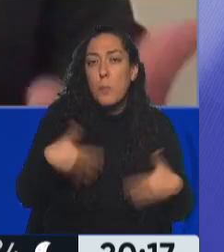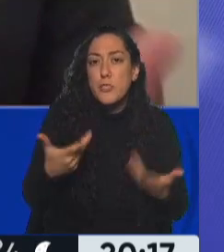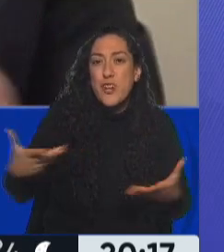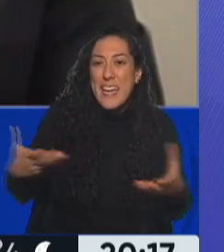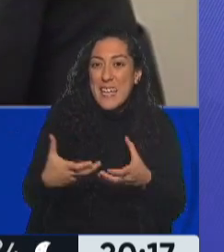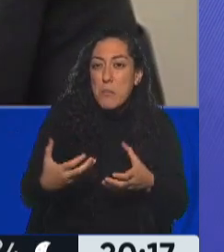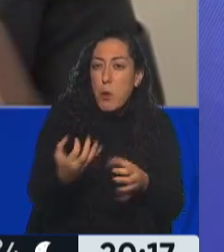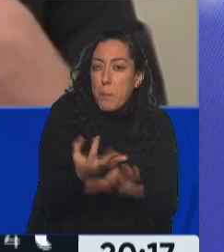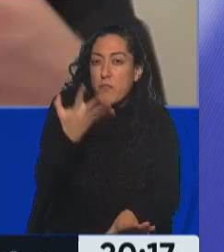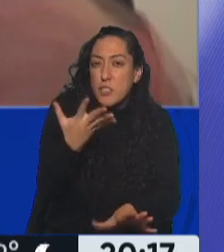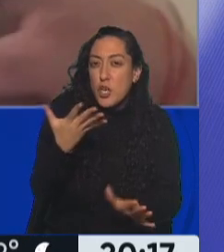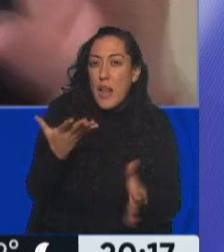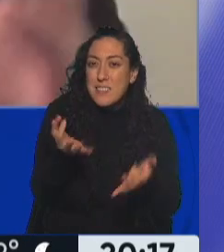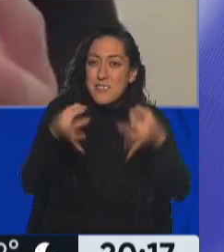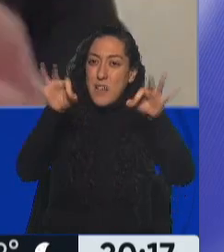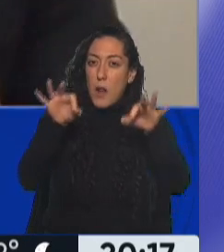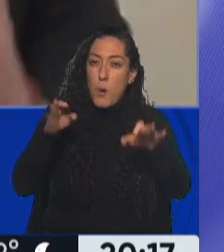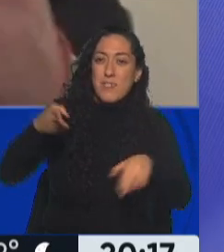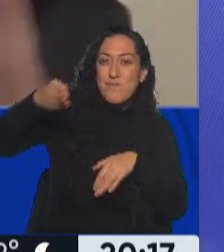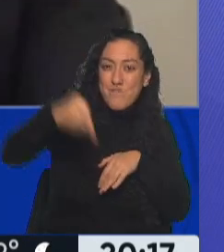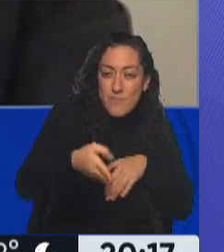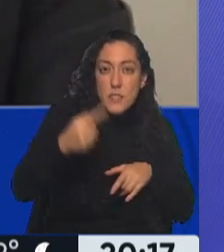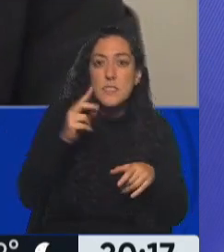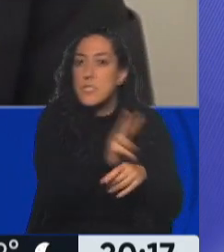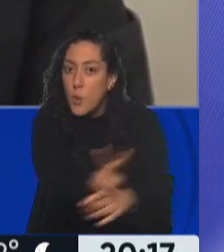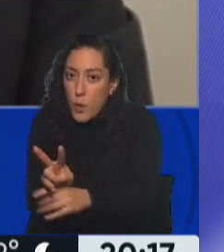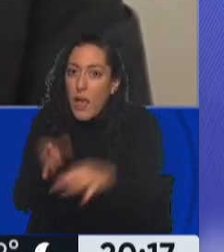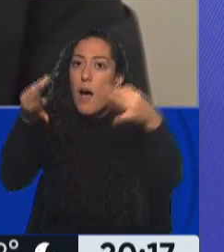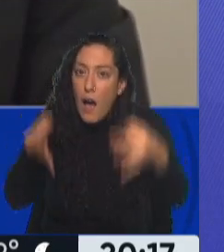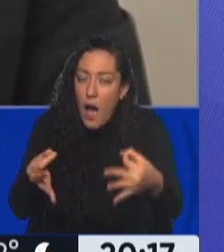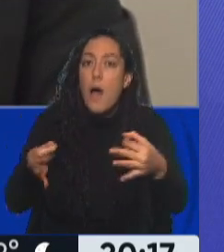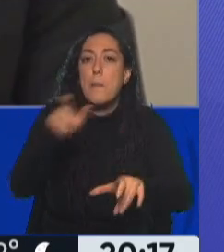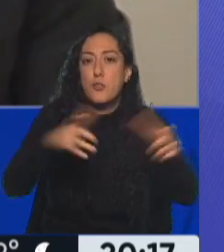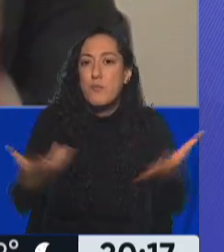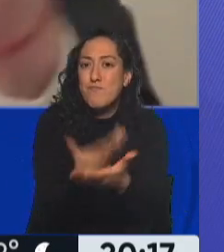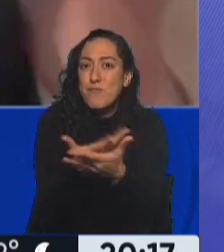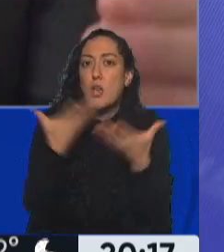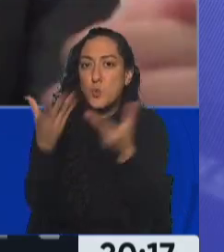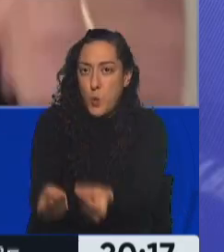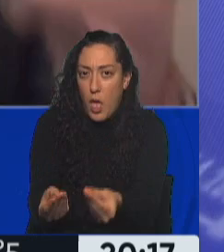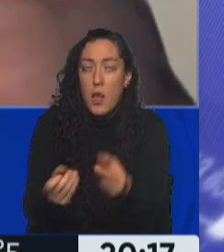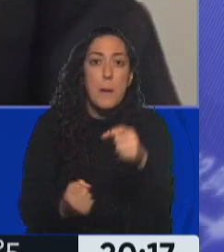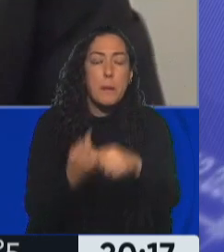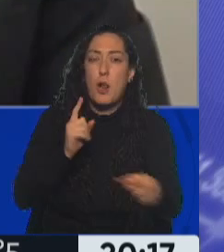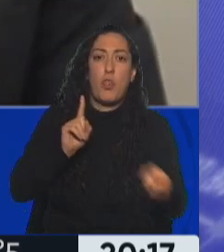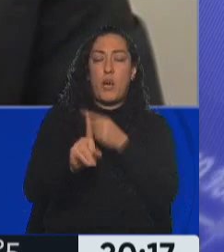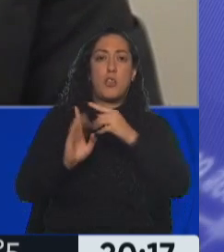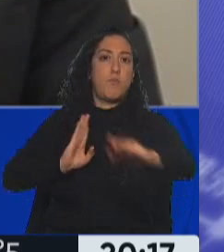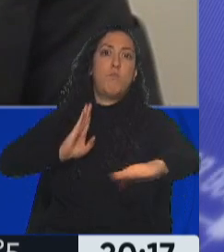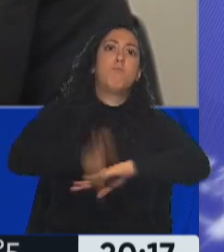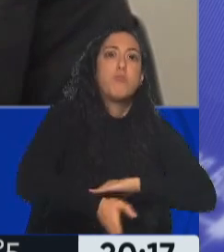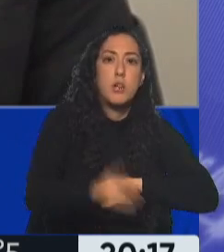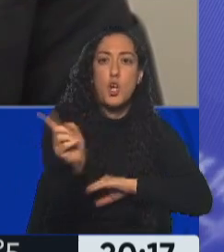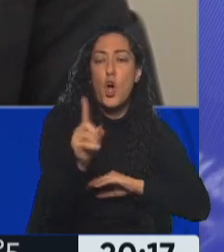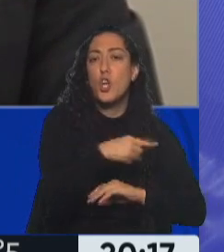de rescatista y demás para poder asegurar la escena y que ahí se pueda asistir a las víctimas. Así que lo primero es no tratar de entrar, no tratar de, nosotros no